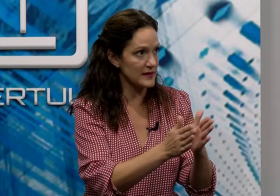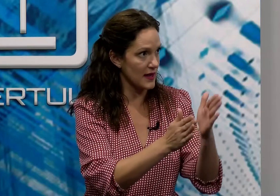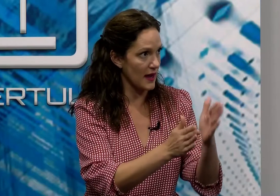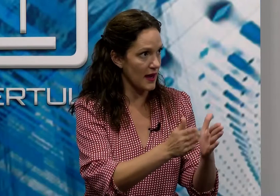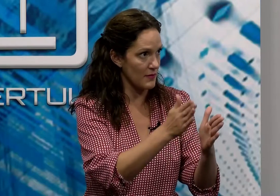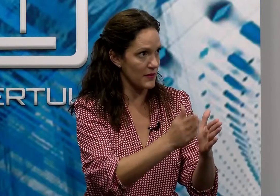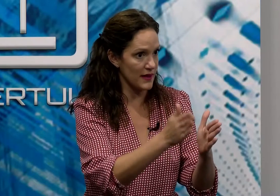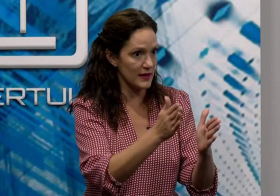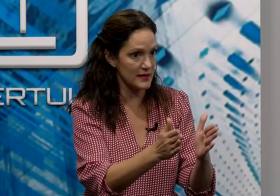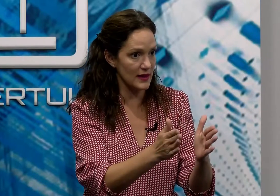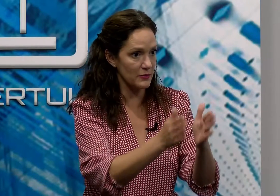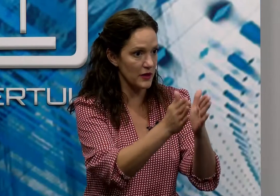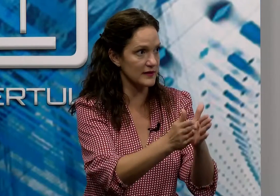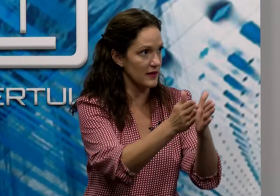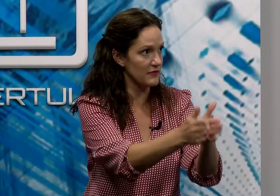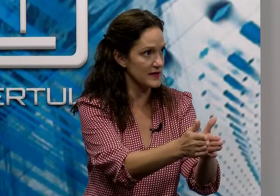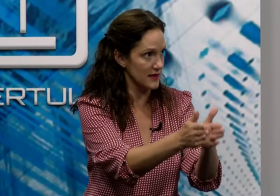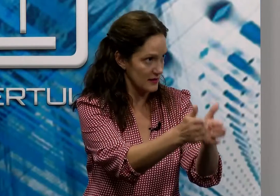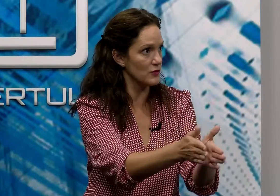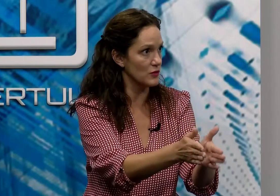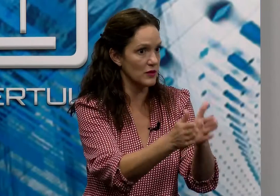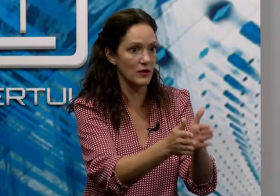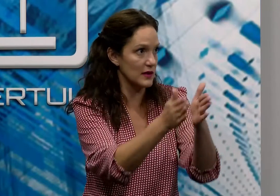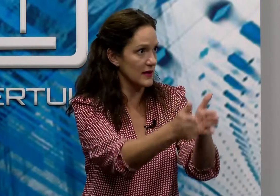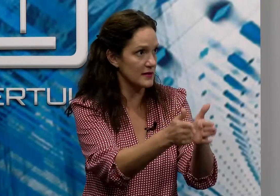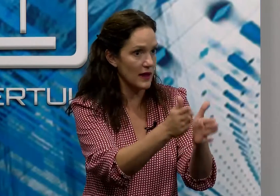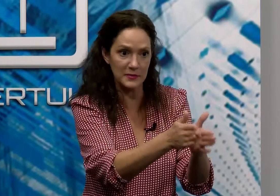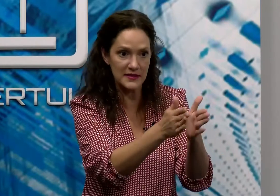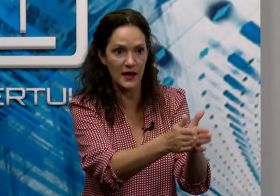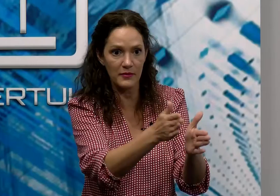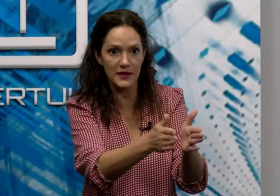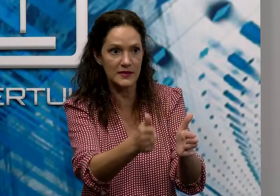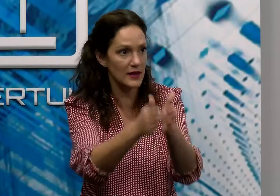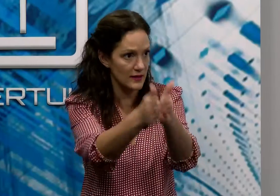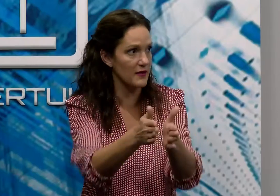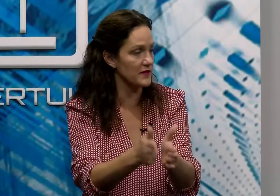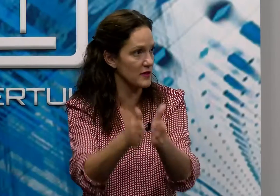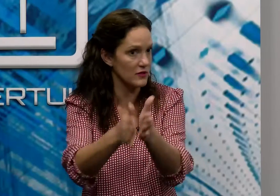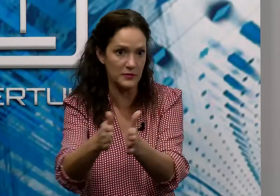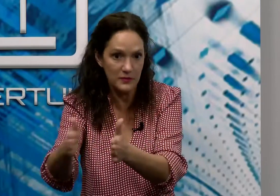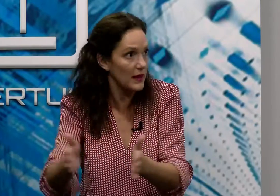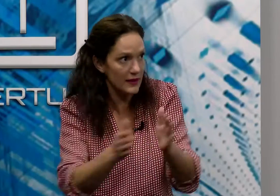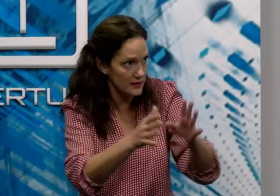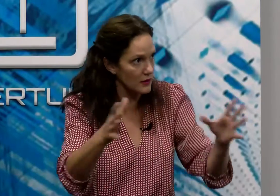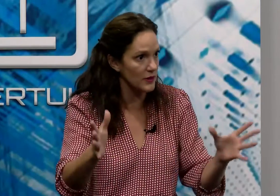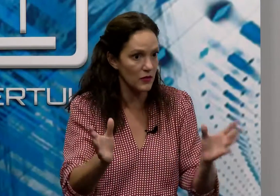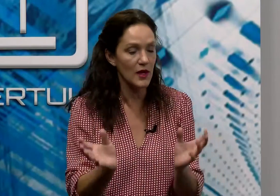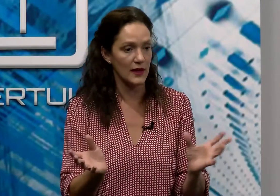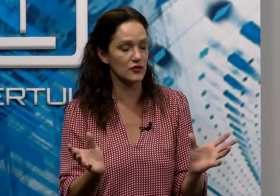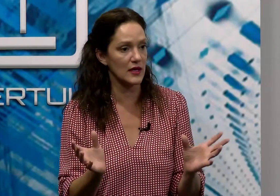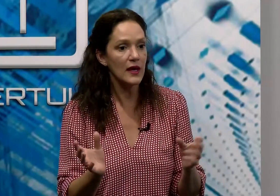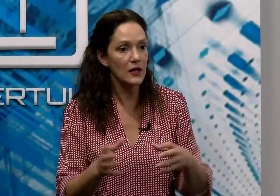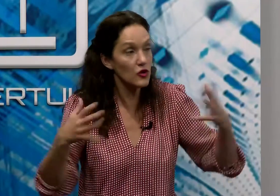si pasa A, B y C, pues estás en fase 1, o pasa A, B y C, estás en fase 2, es lo